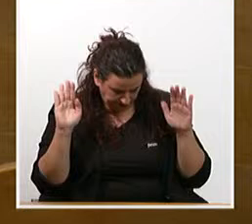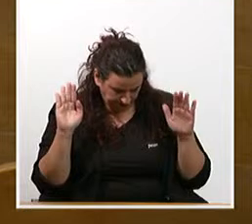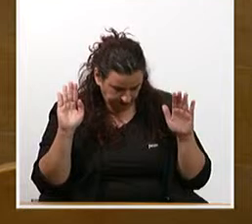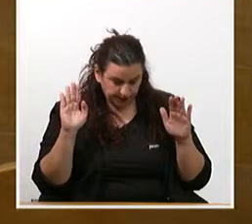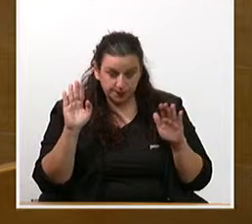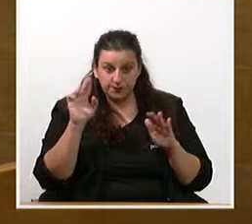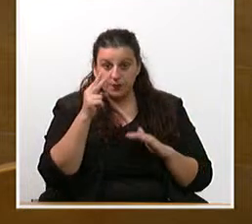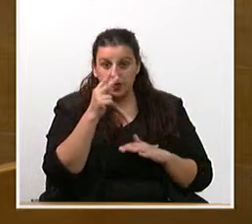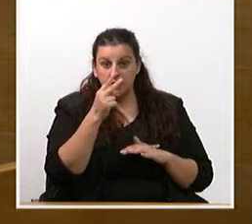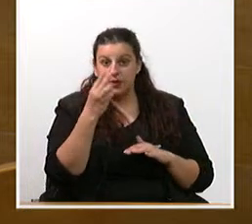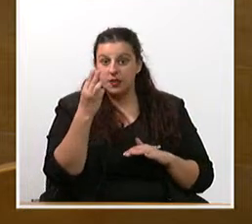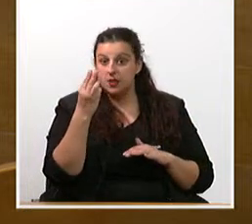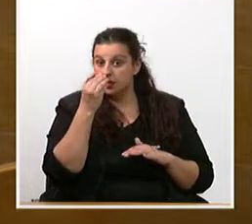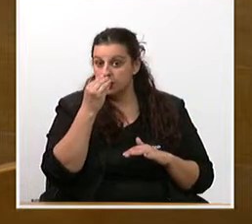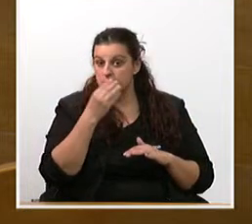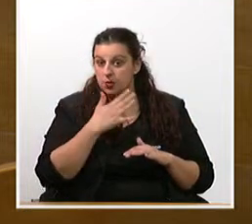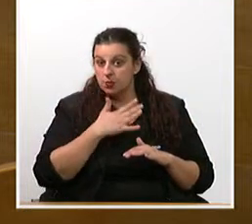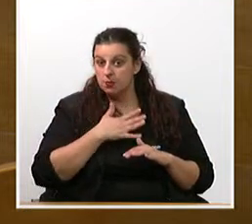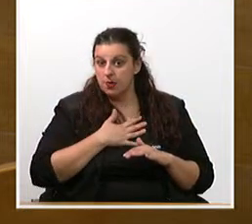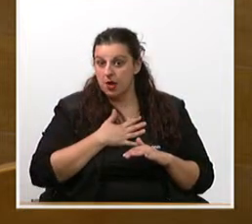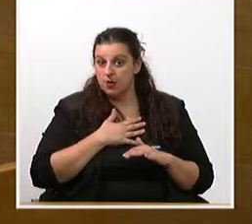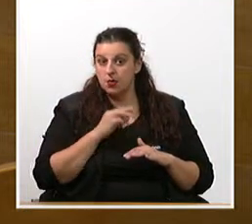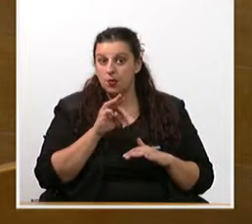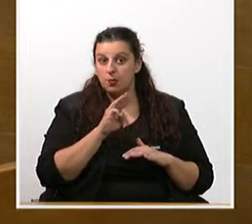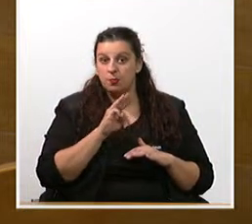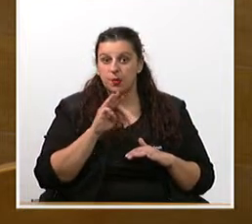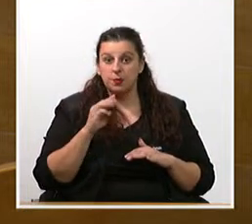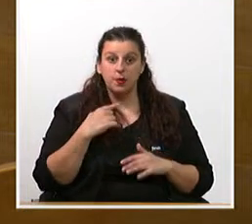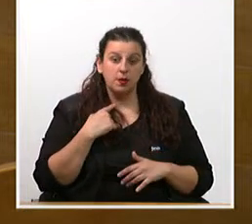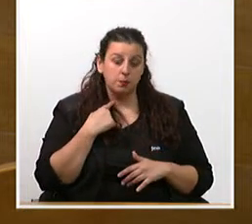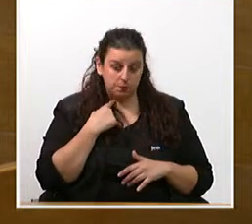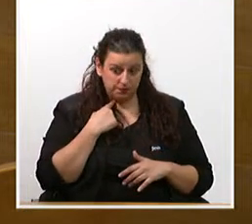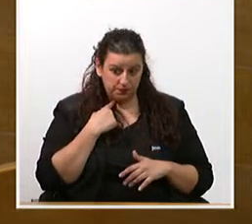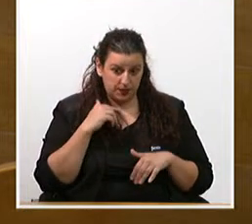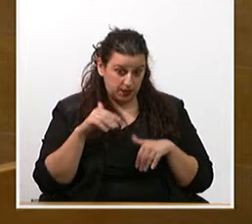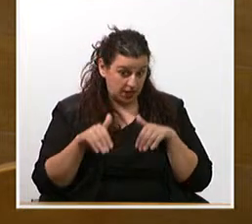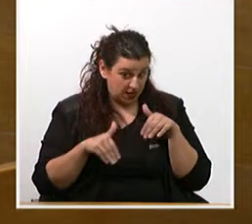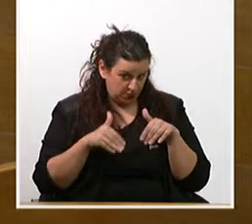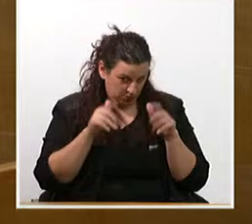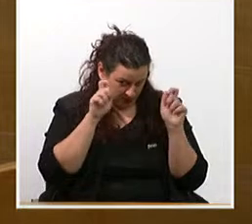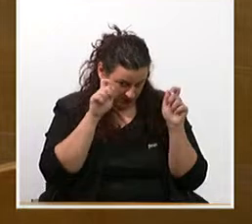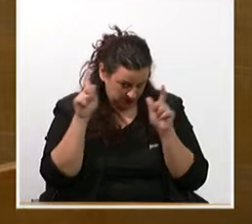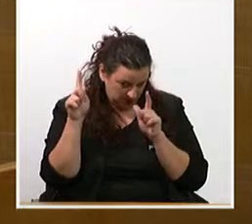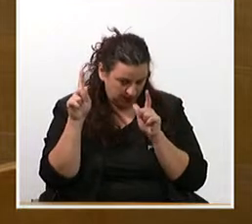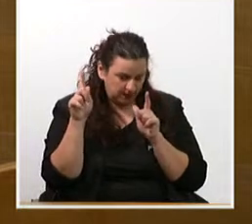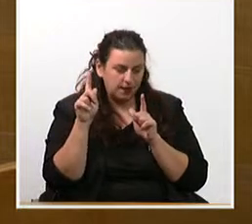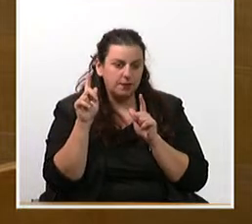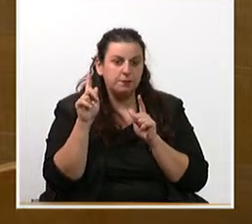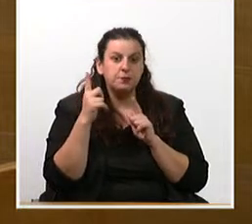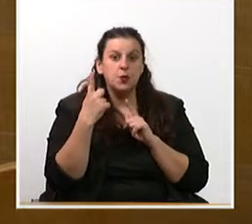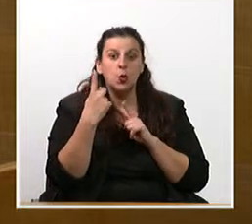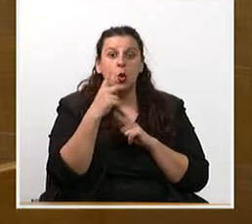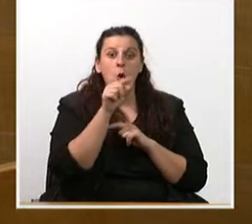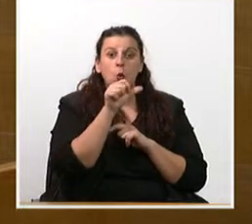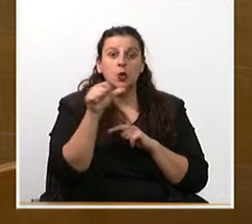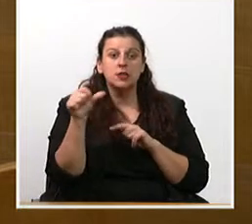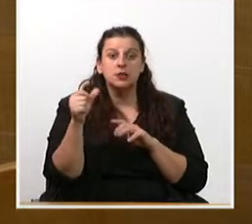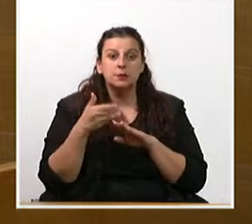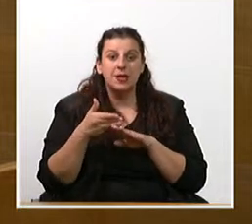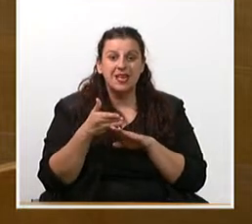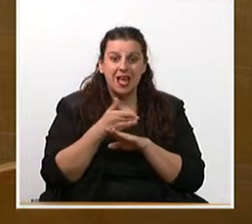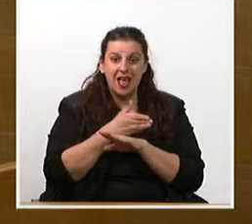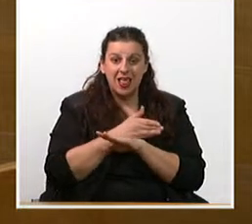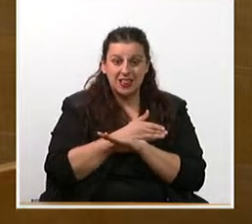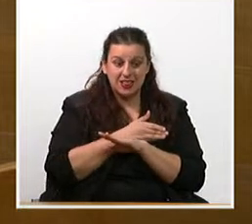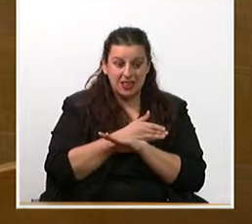de mayo pasado hubiera el partido popular hubiera perdido a las elecciones y una semana antes de irse